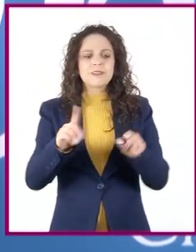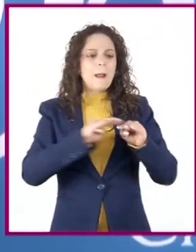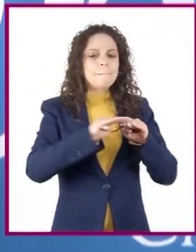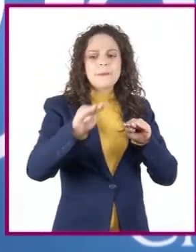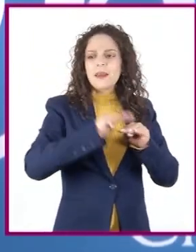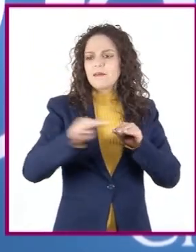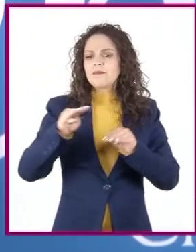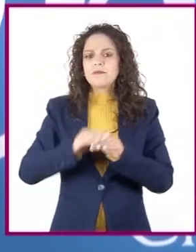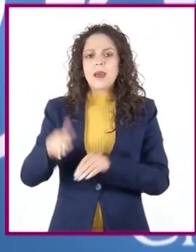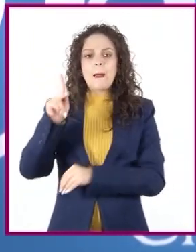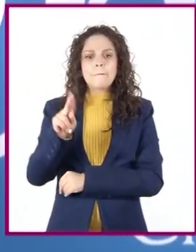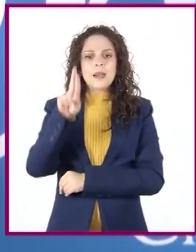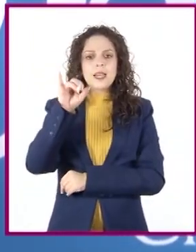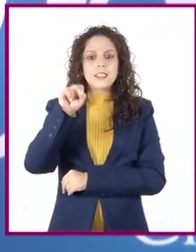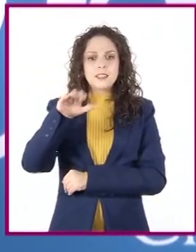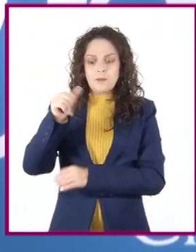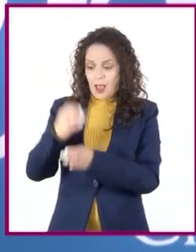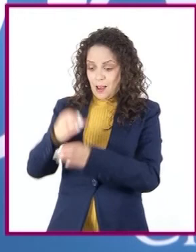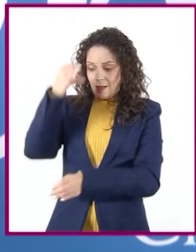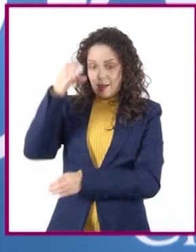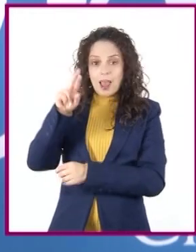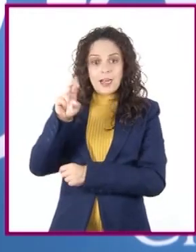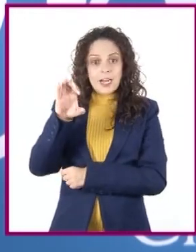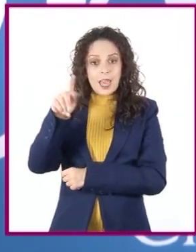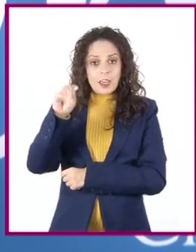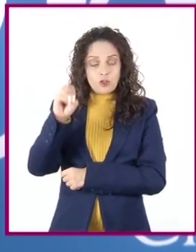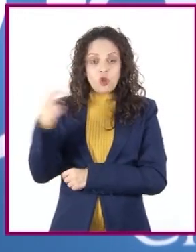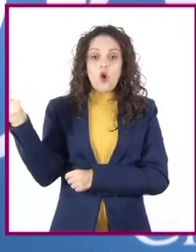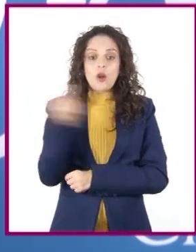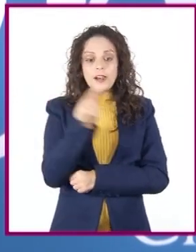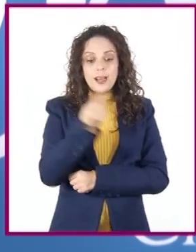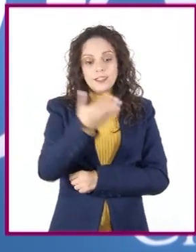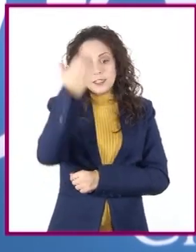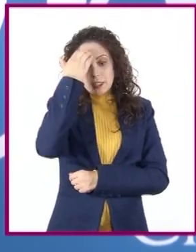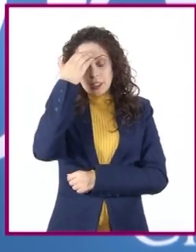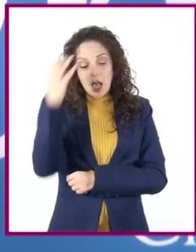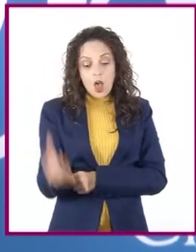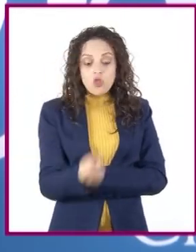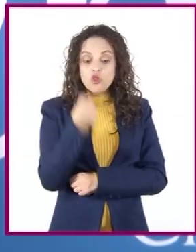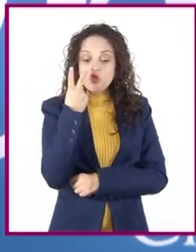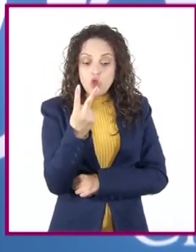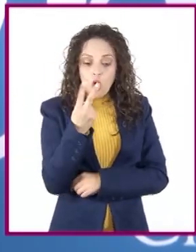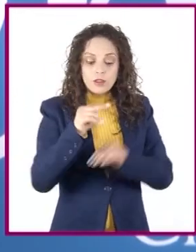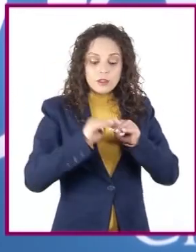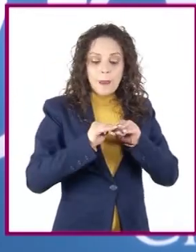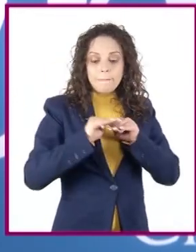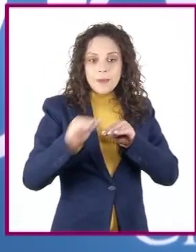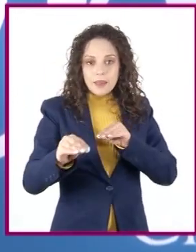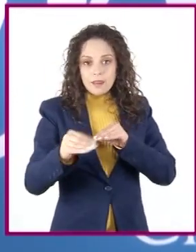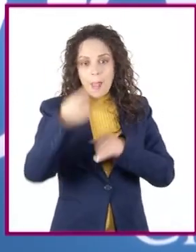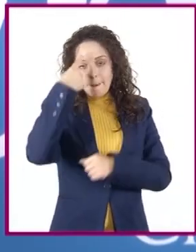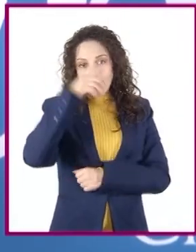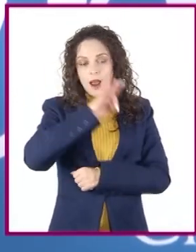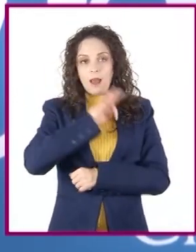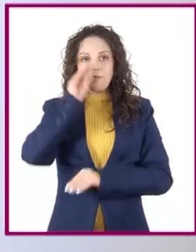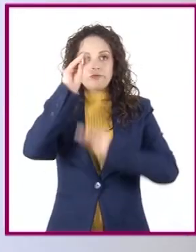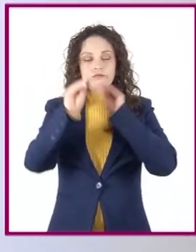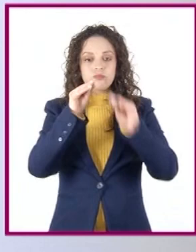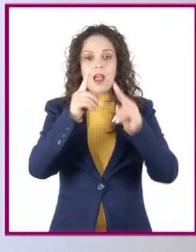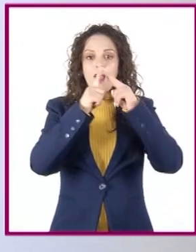prisma recto si conocemos 2 de las 3 medidas involucradas en la fórmula general del